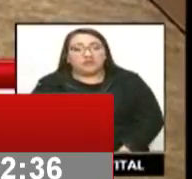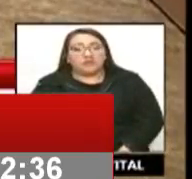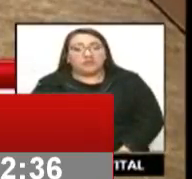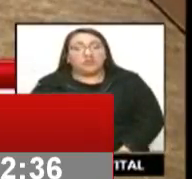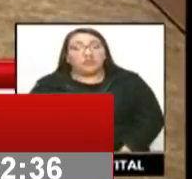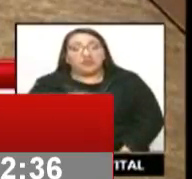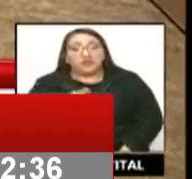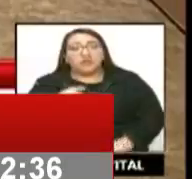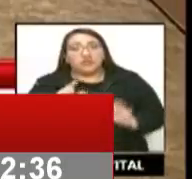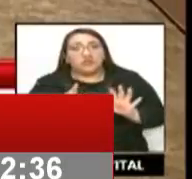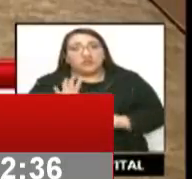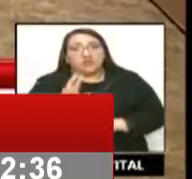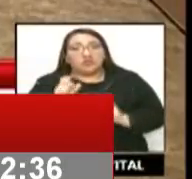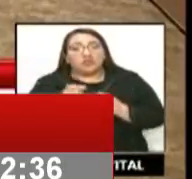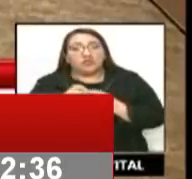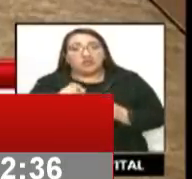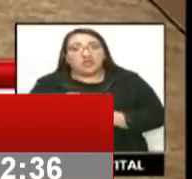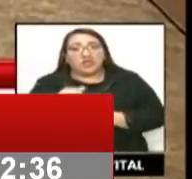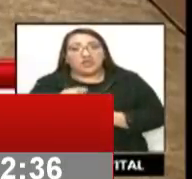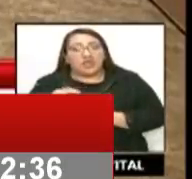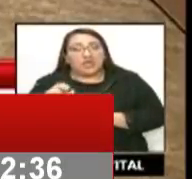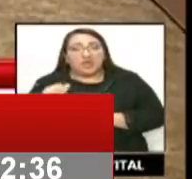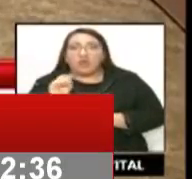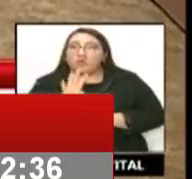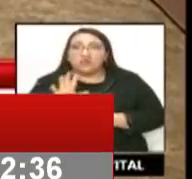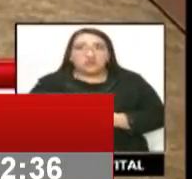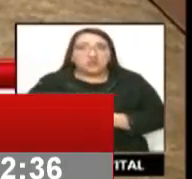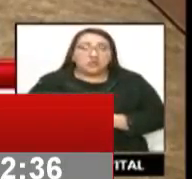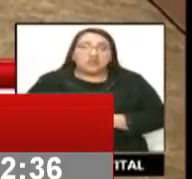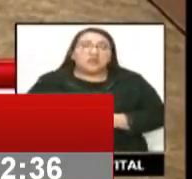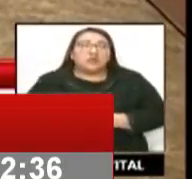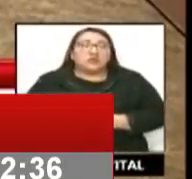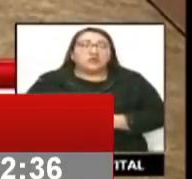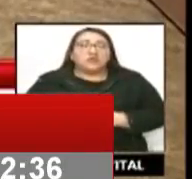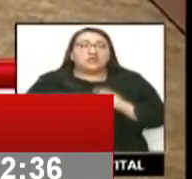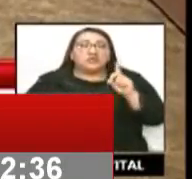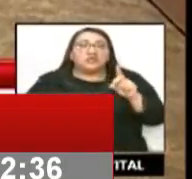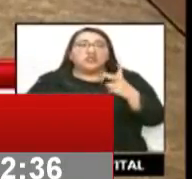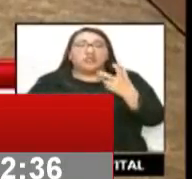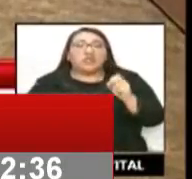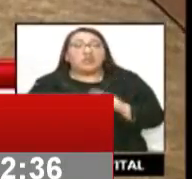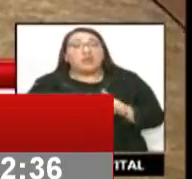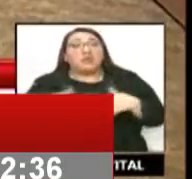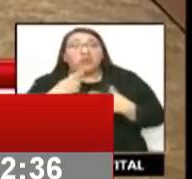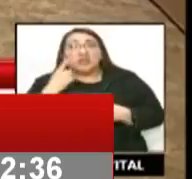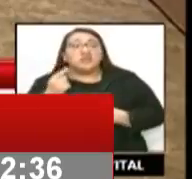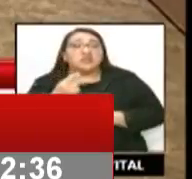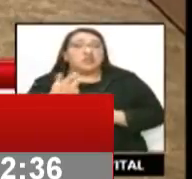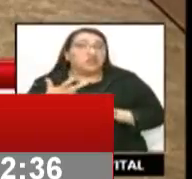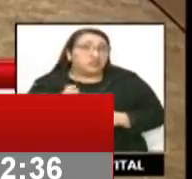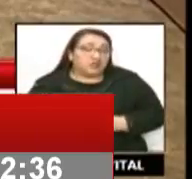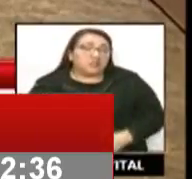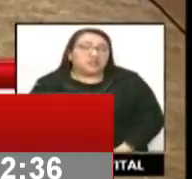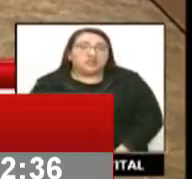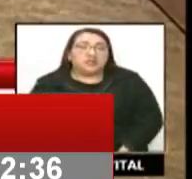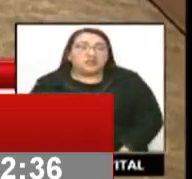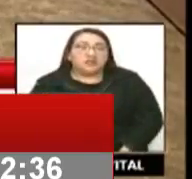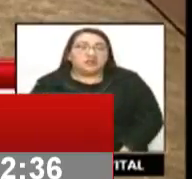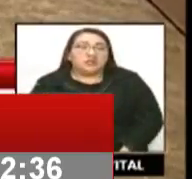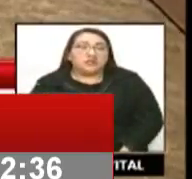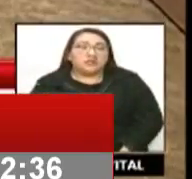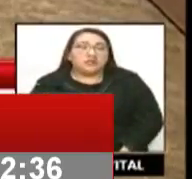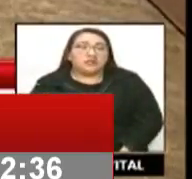de Peruanos por el Cambio, había planteado poner un límite presupuestal para que este tema de la bicameralidad